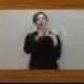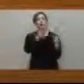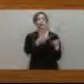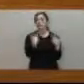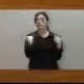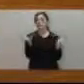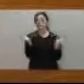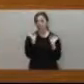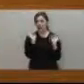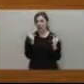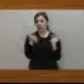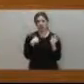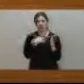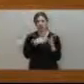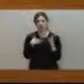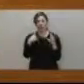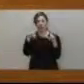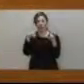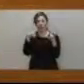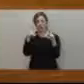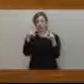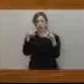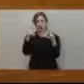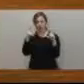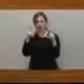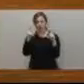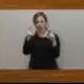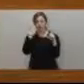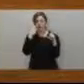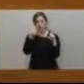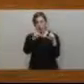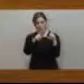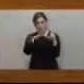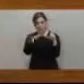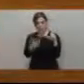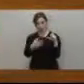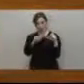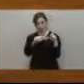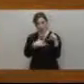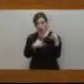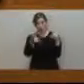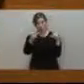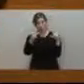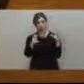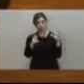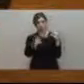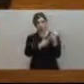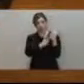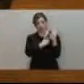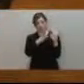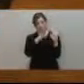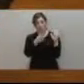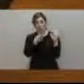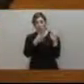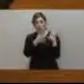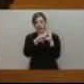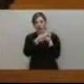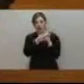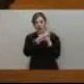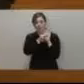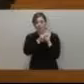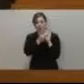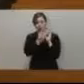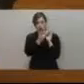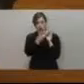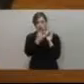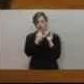Solo quiero concluir con una foto, y es el problema que tienen ahora. Mire, esta foto, que podíamos titularla amarraditos los dos, es el